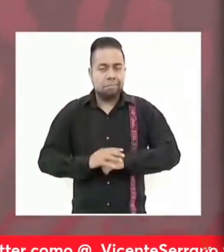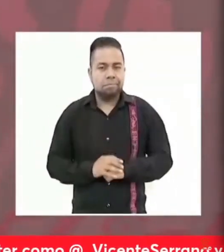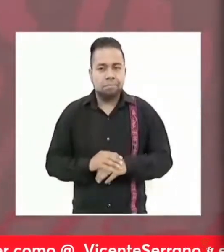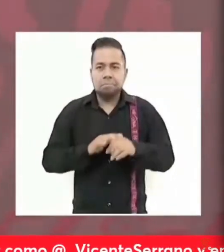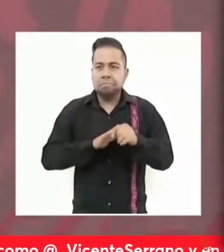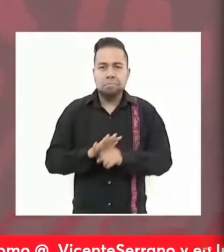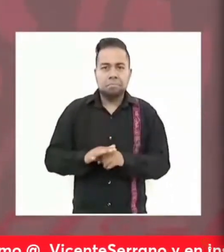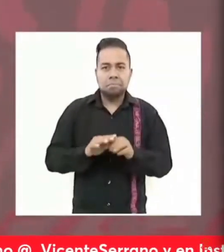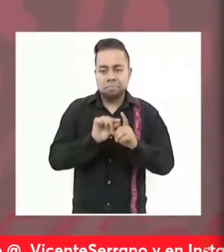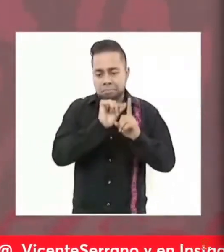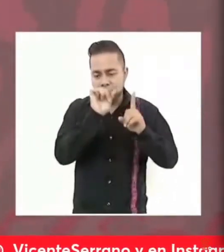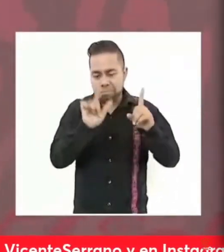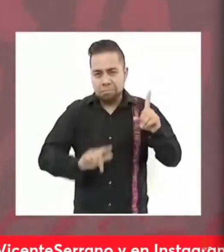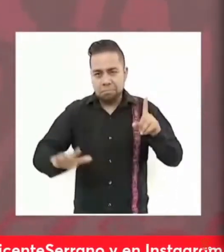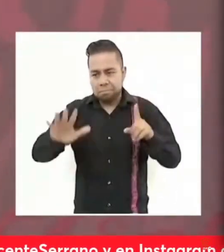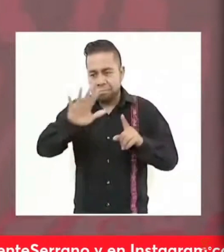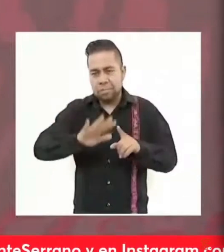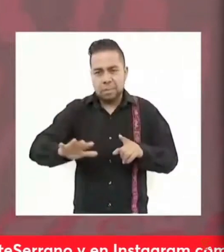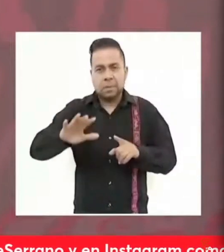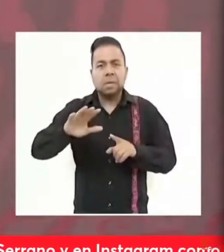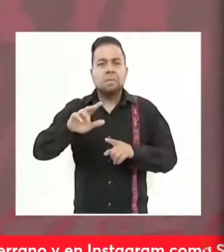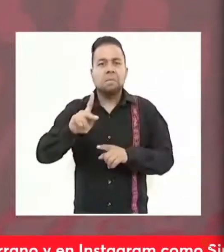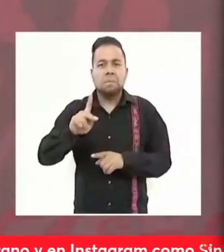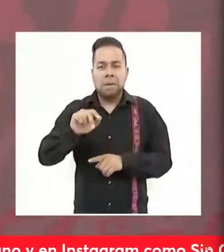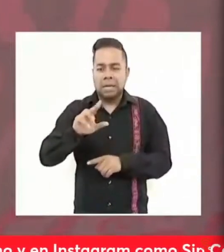el Océano Pacífico con el Atlántico.